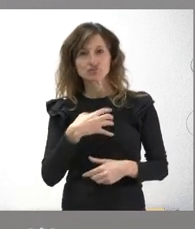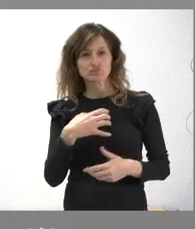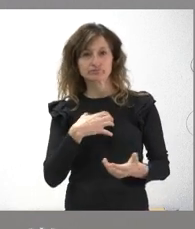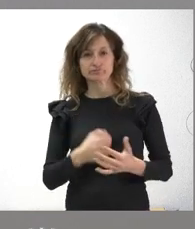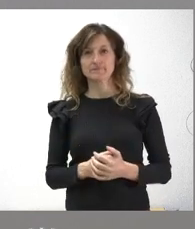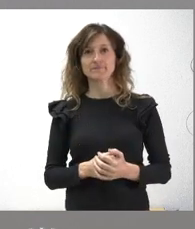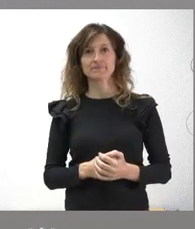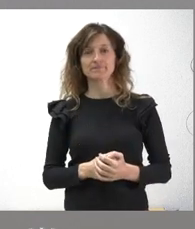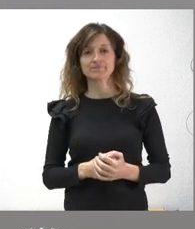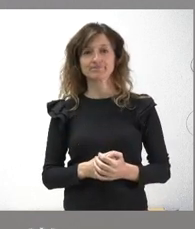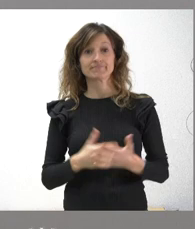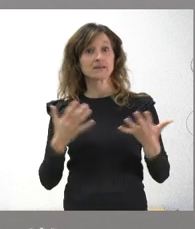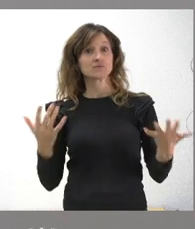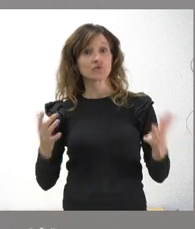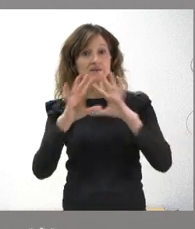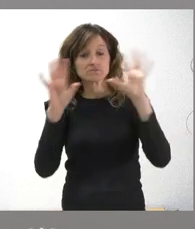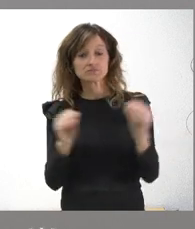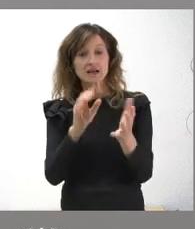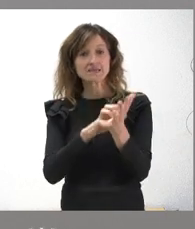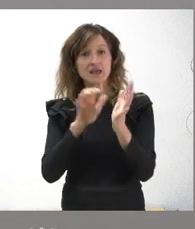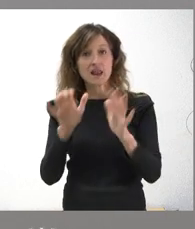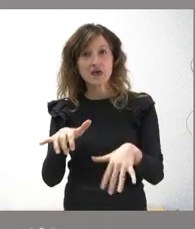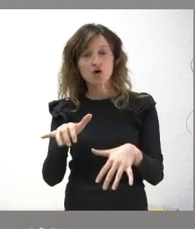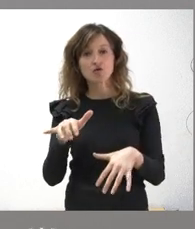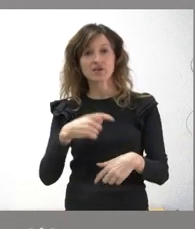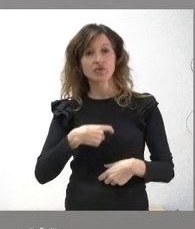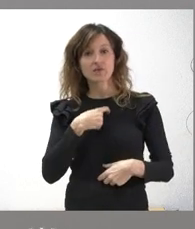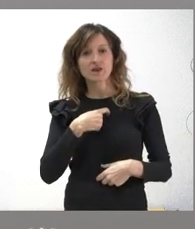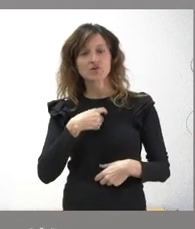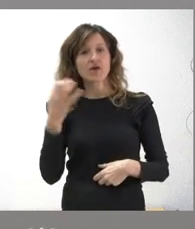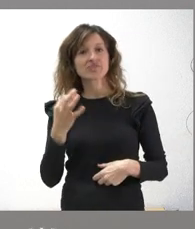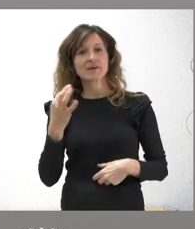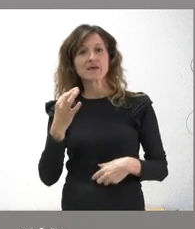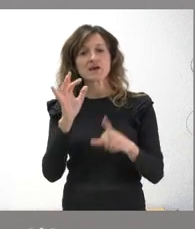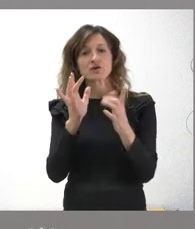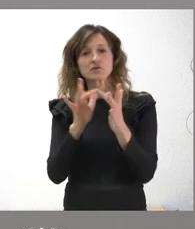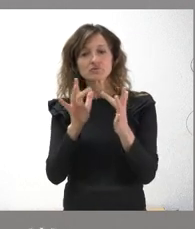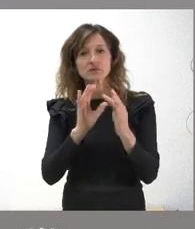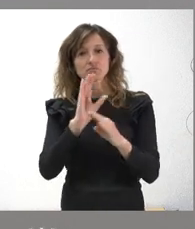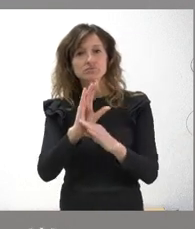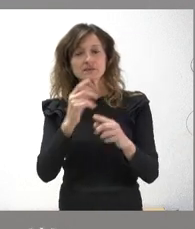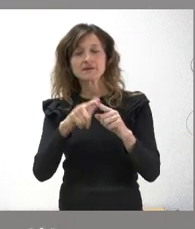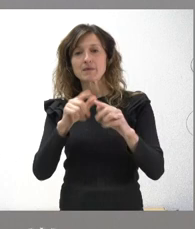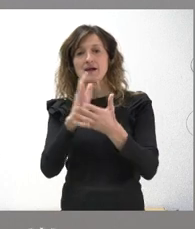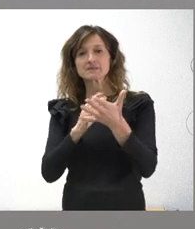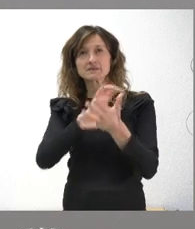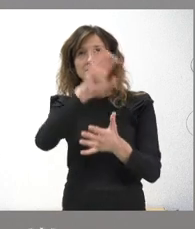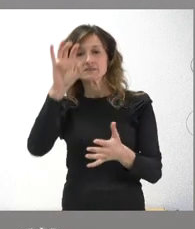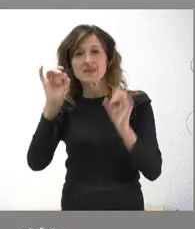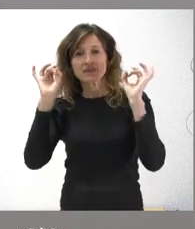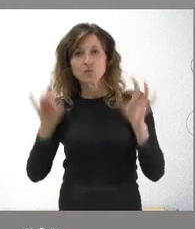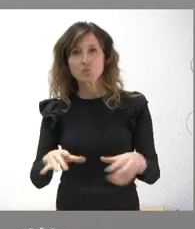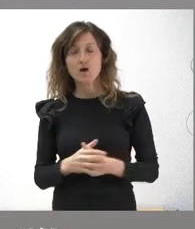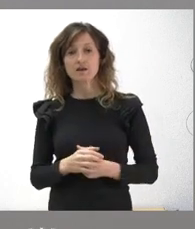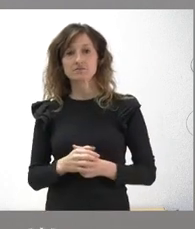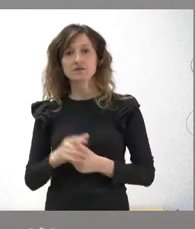demás y por tanto Castilla de León y los ciudanos de Castilla de León merecen un trato de igualdad con el resto de comunidades autónomas más no merece que se negocie